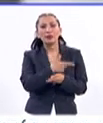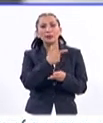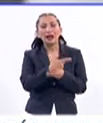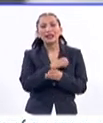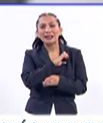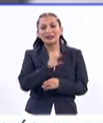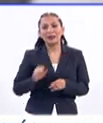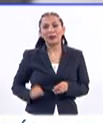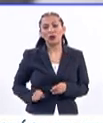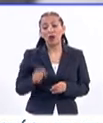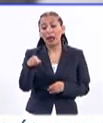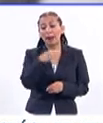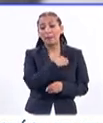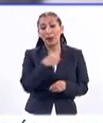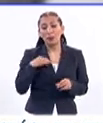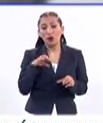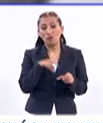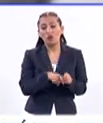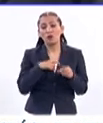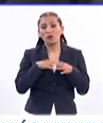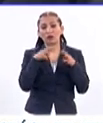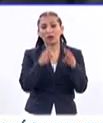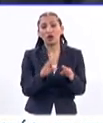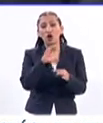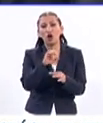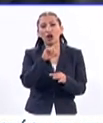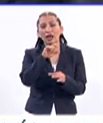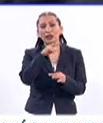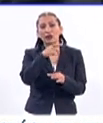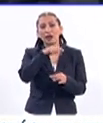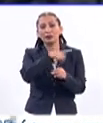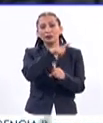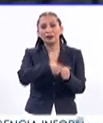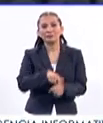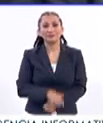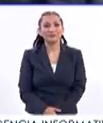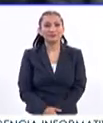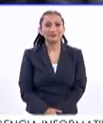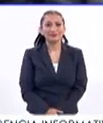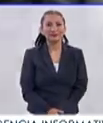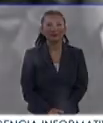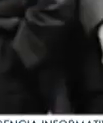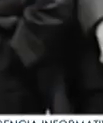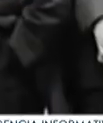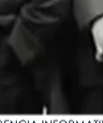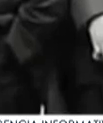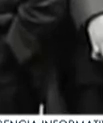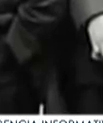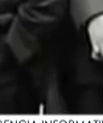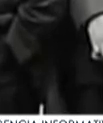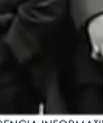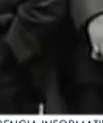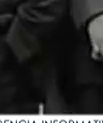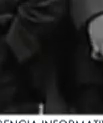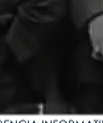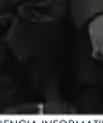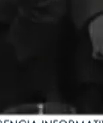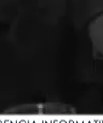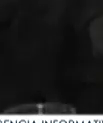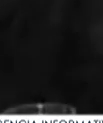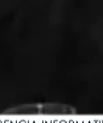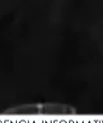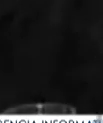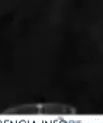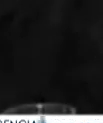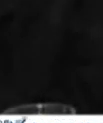El Salvador. Fue miembro fundador del Colegio Nacional.